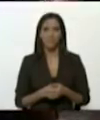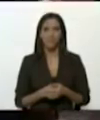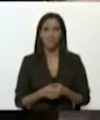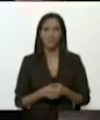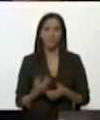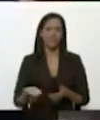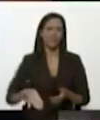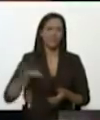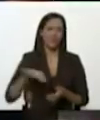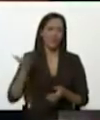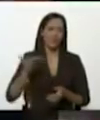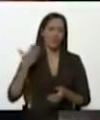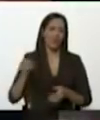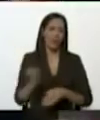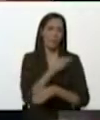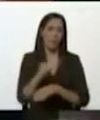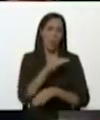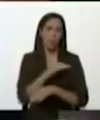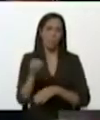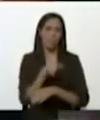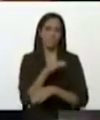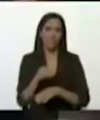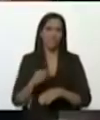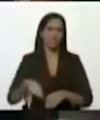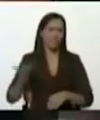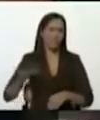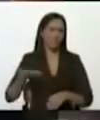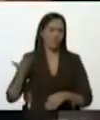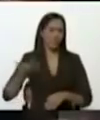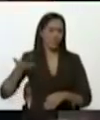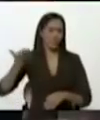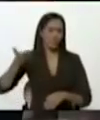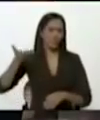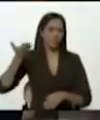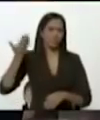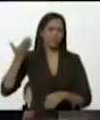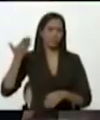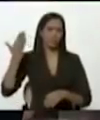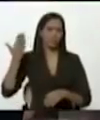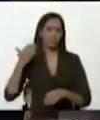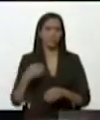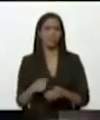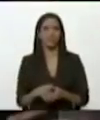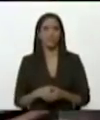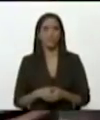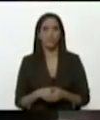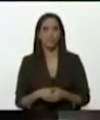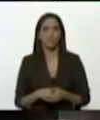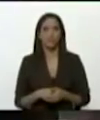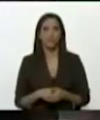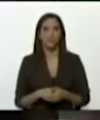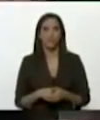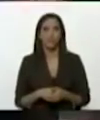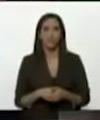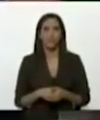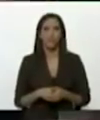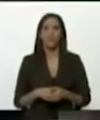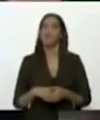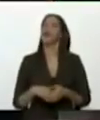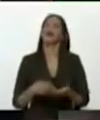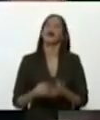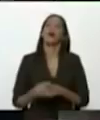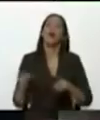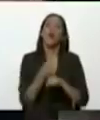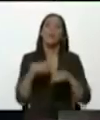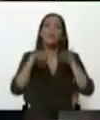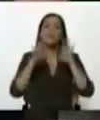¡Súbele la música! ¡Súbele, súbele, súbele, súbele, súbele, súbele, súbele, súbele, súbele, súbele, súbele, súbele! ¡Golpe frustrado en ZK! La queremos posicionar